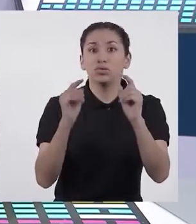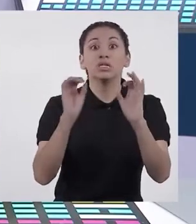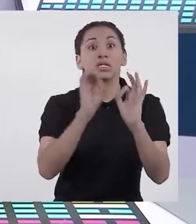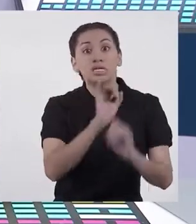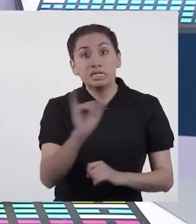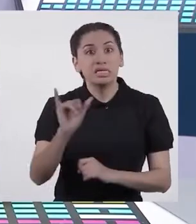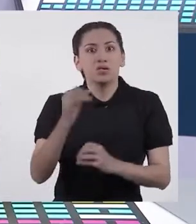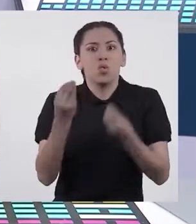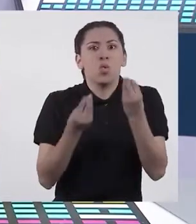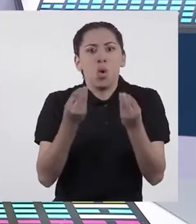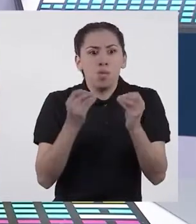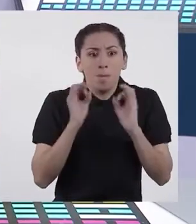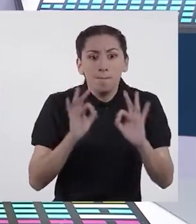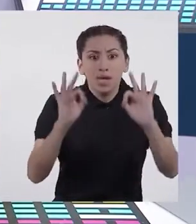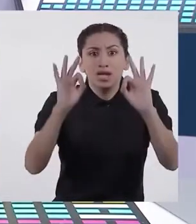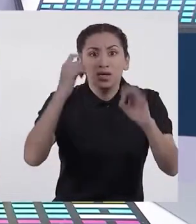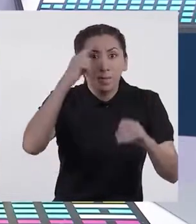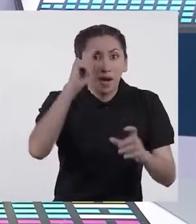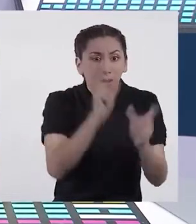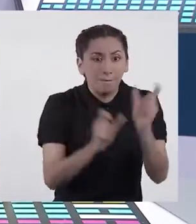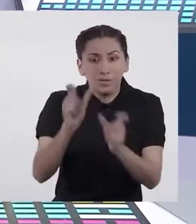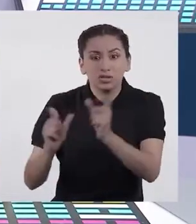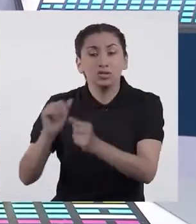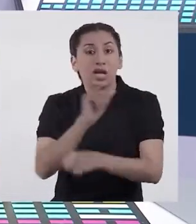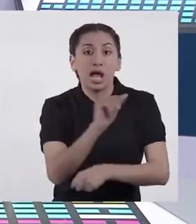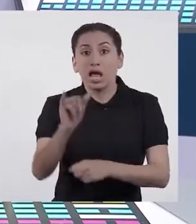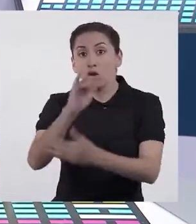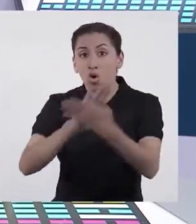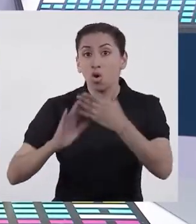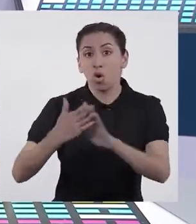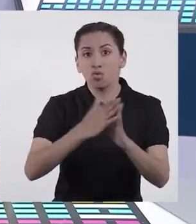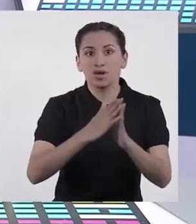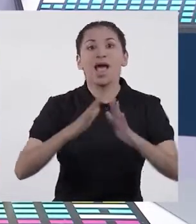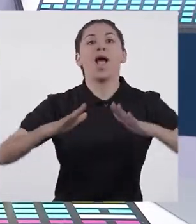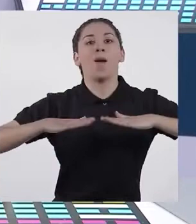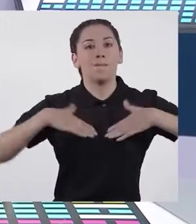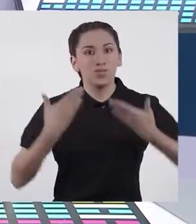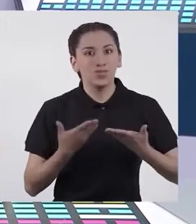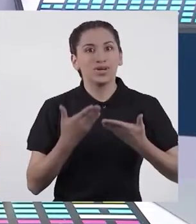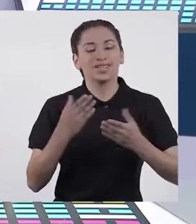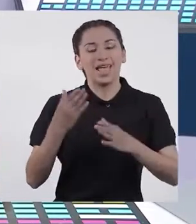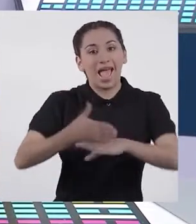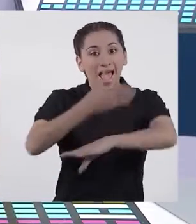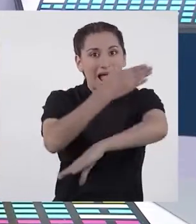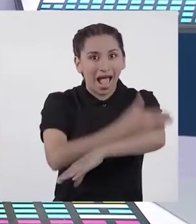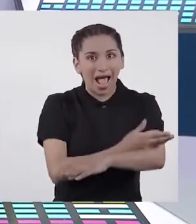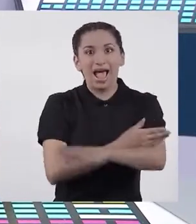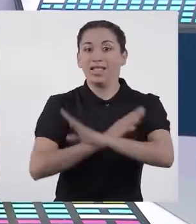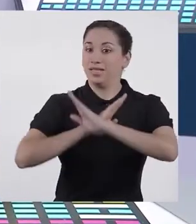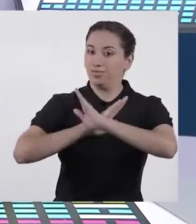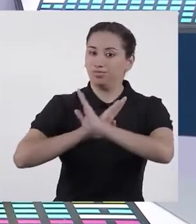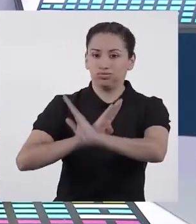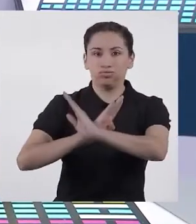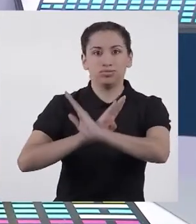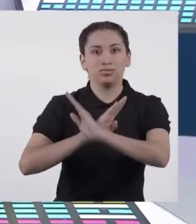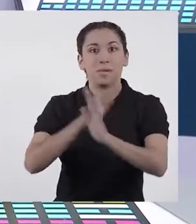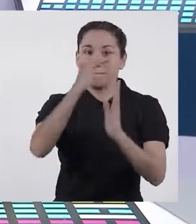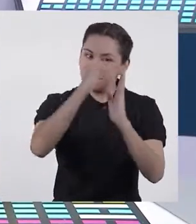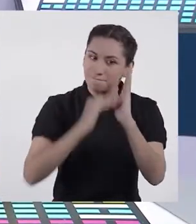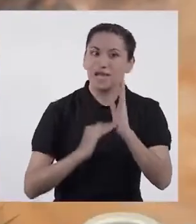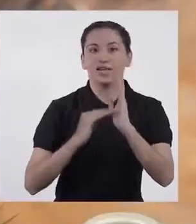las personas y la comunidad, se podrán realizar acciones de prevención para minimizar